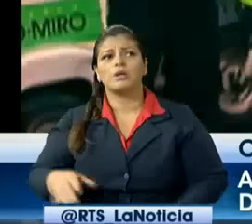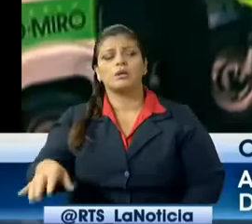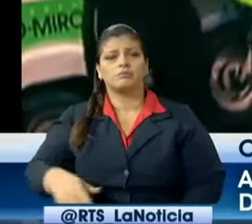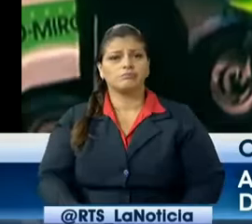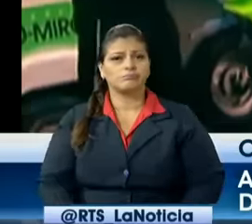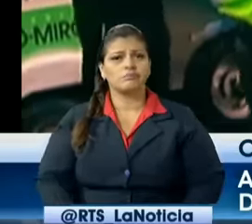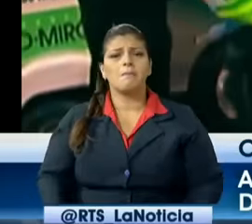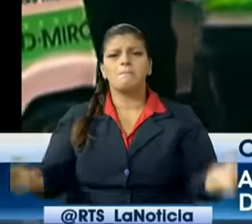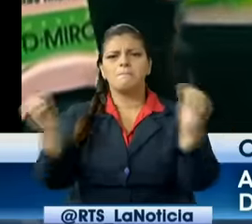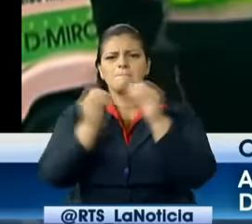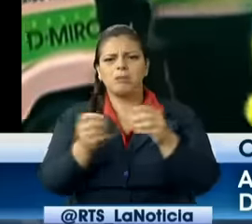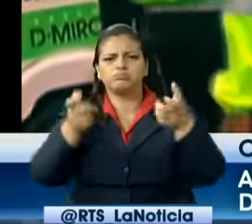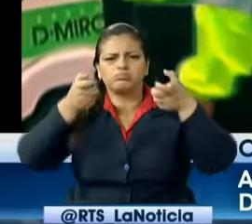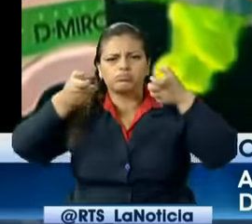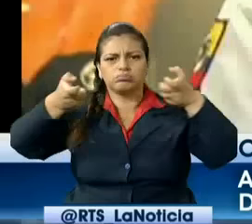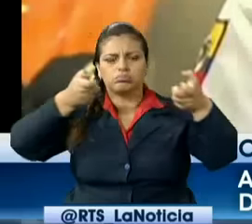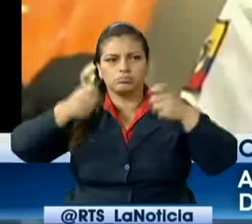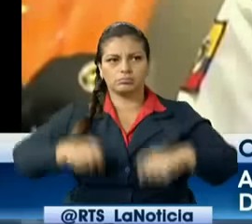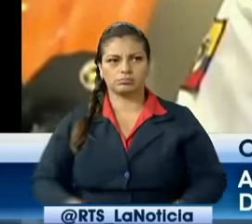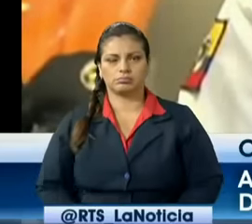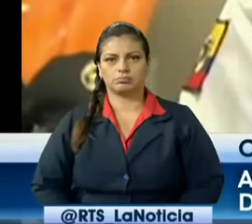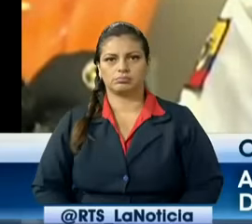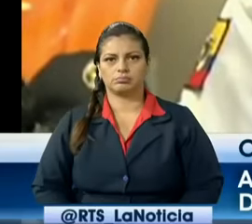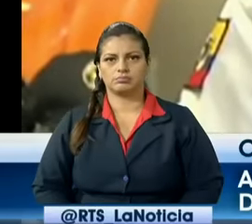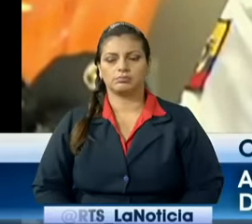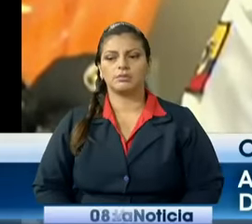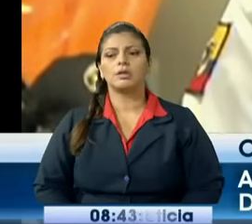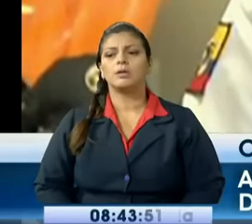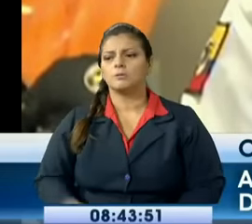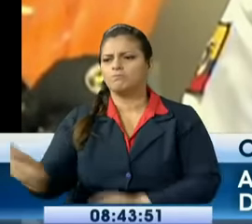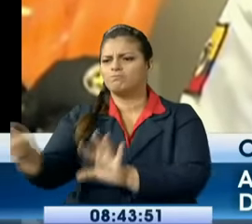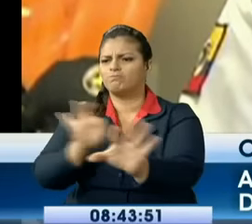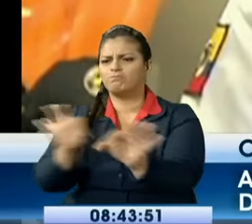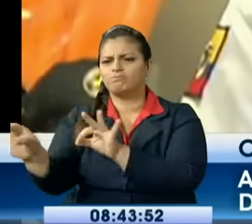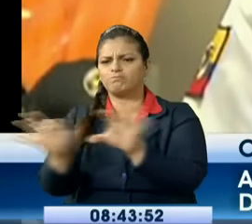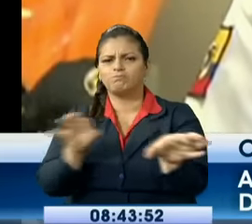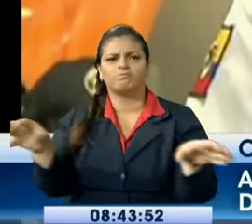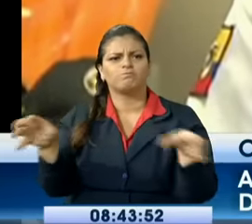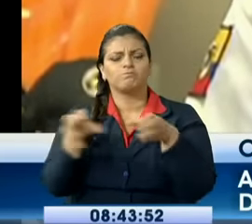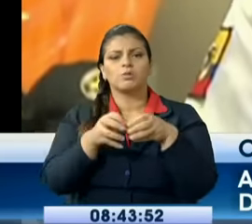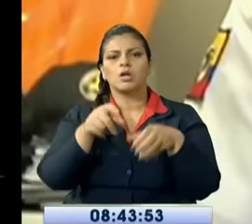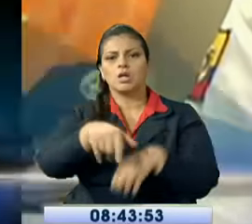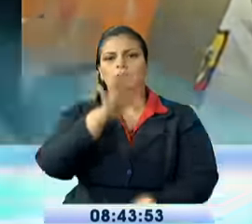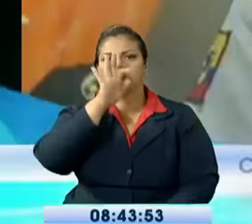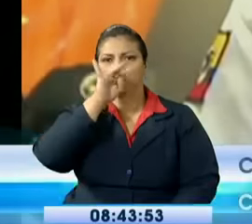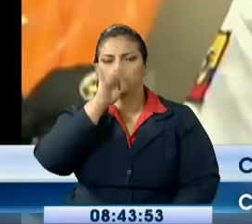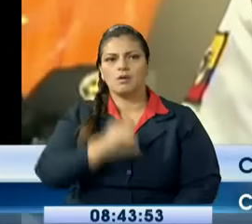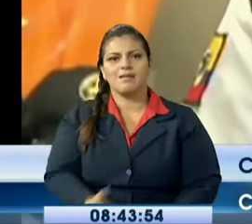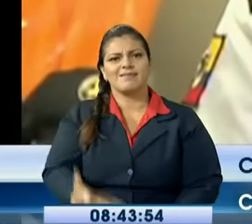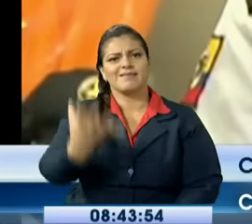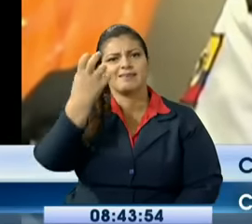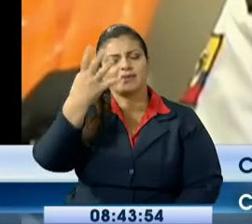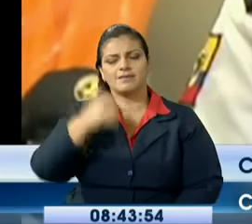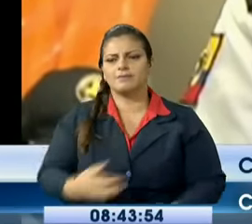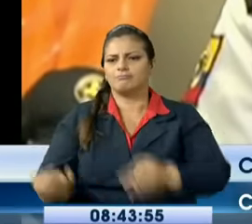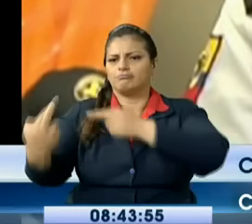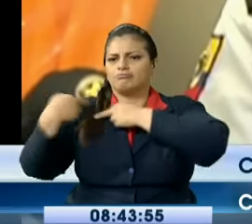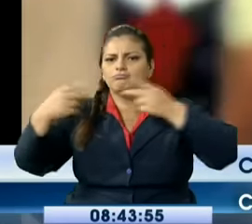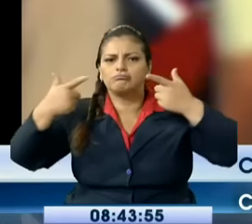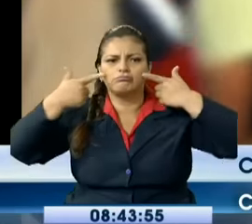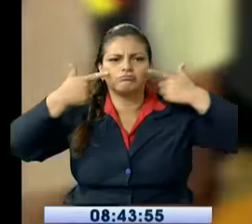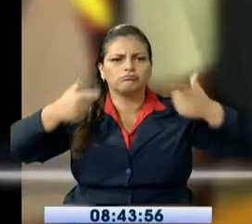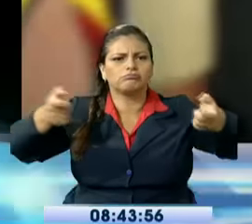uniformados. Hablemos del kilómetro 15 hasta Fuente Lucía. Hemos puesto, a más de los patrullajes, ya hemos puesto personal